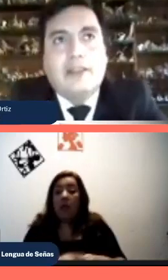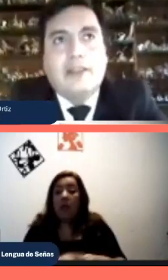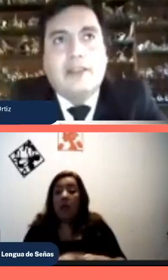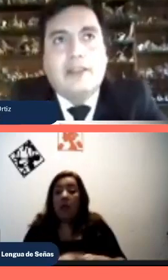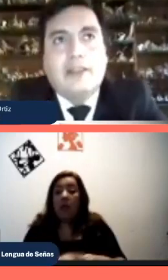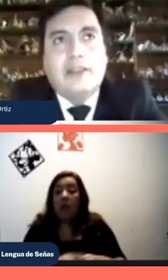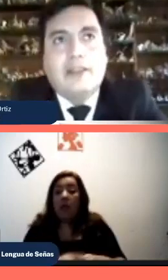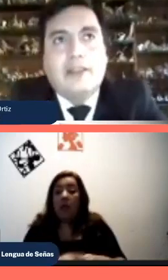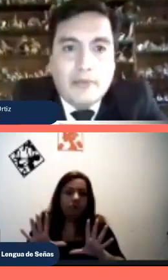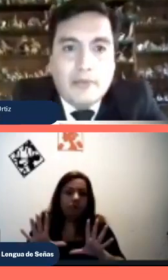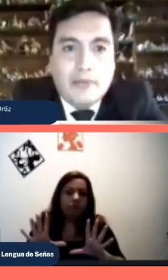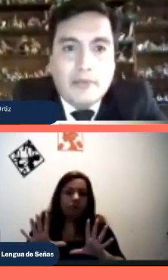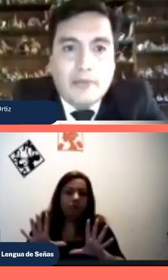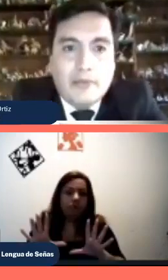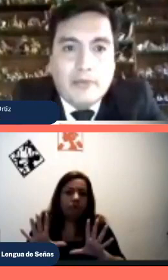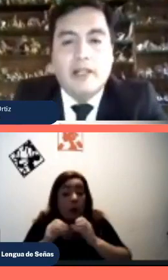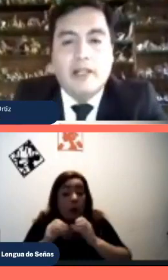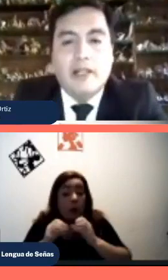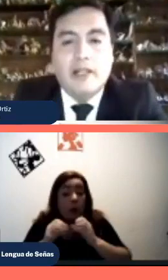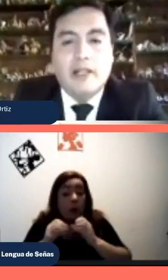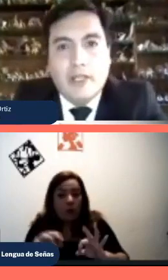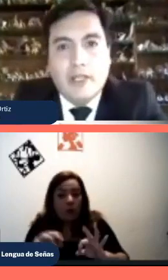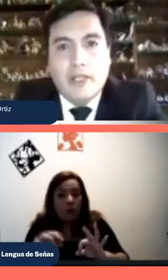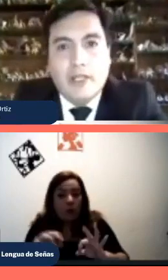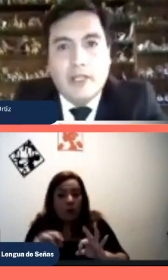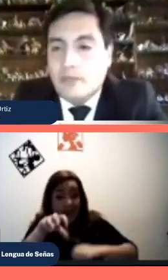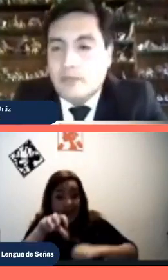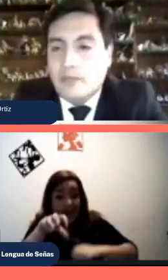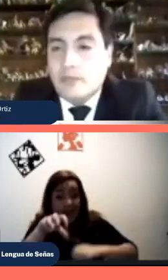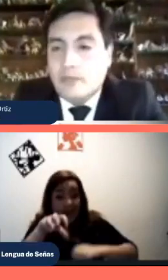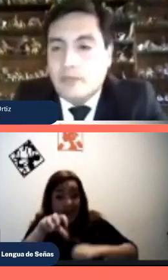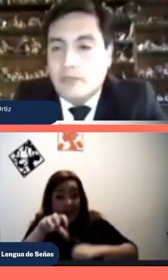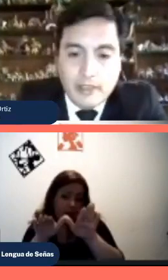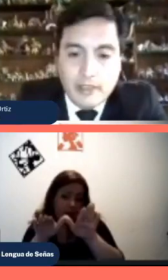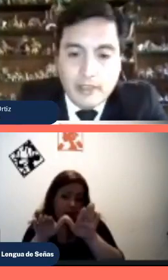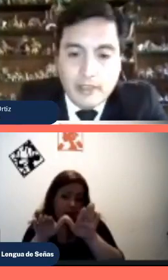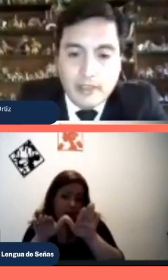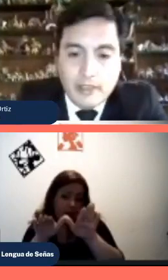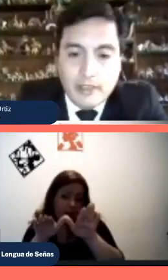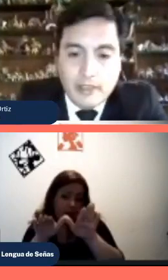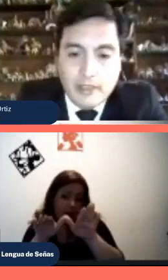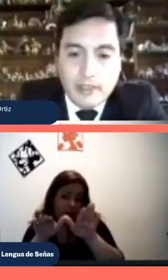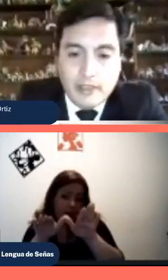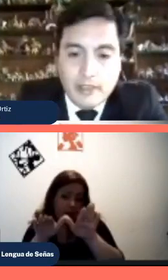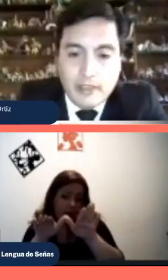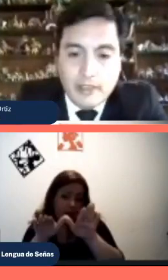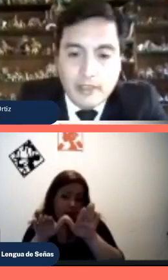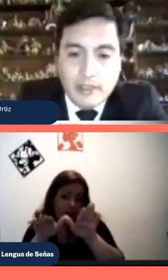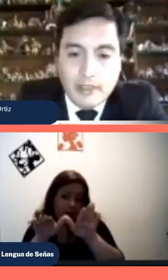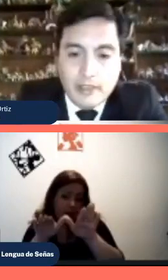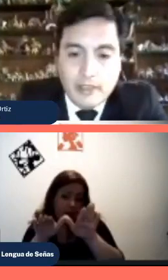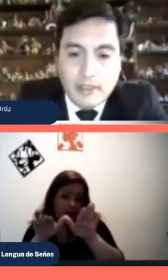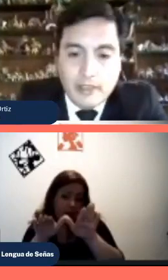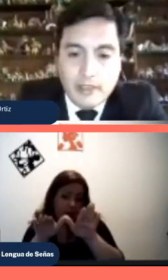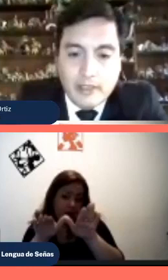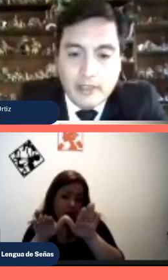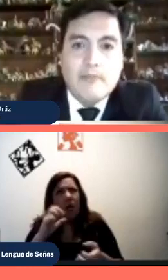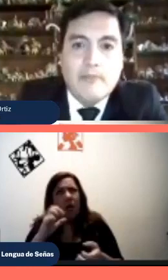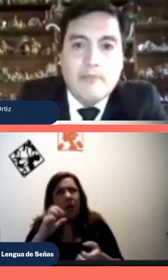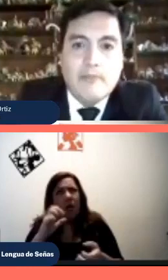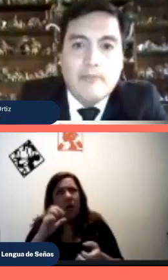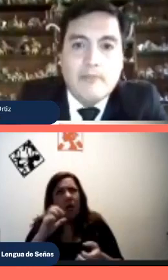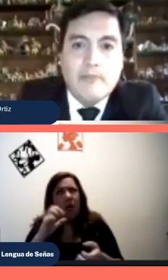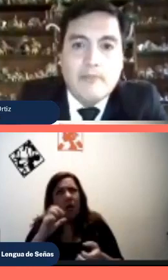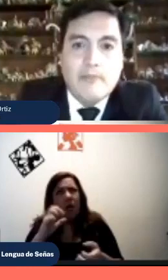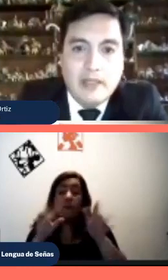es bastante especial, porque este animal se dio a conocer científicamente el año 2010,